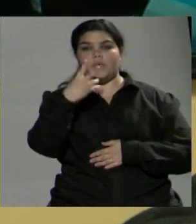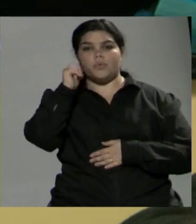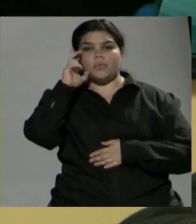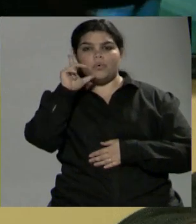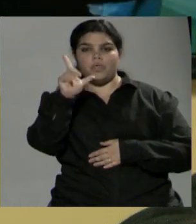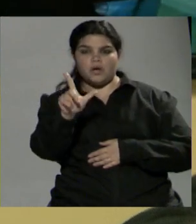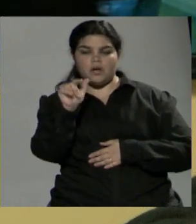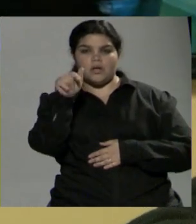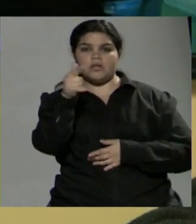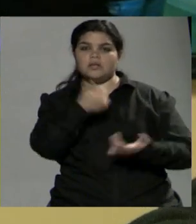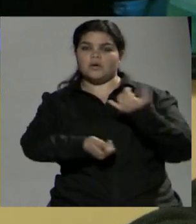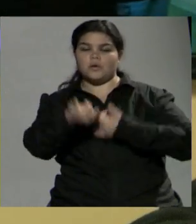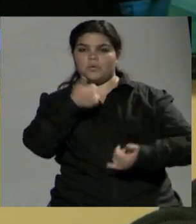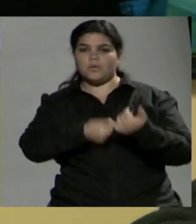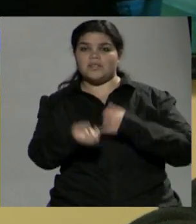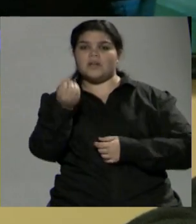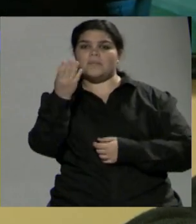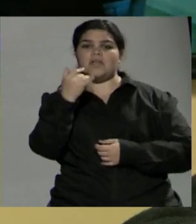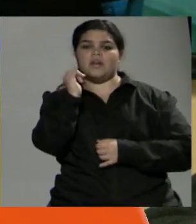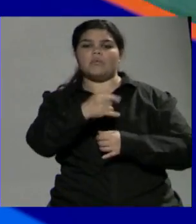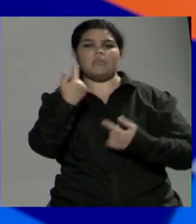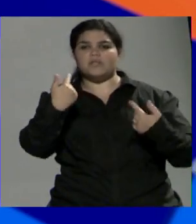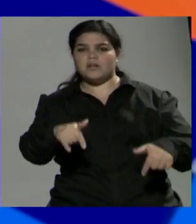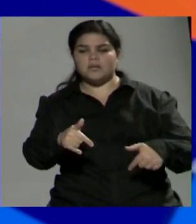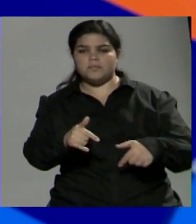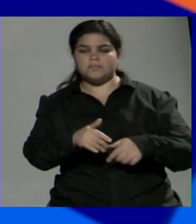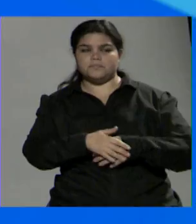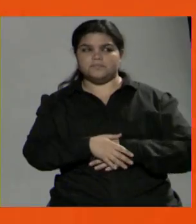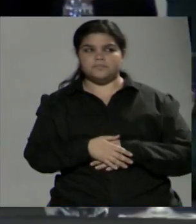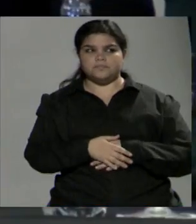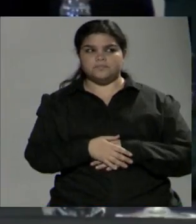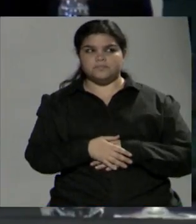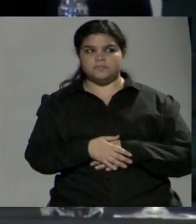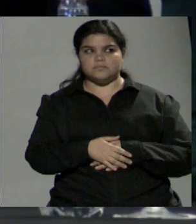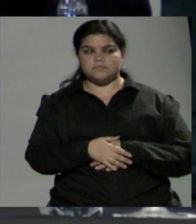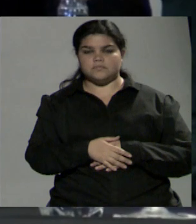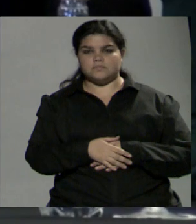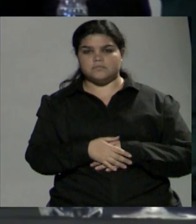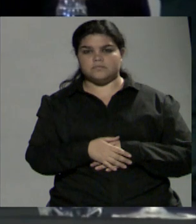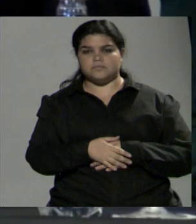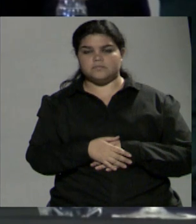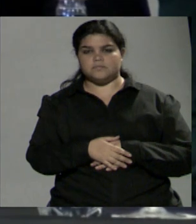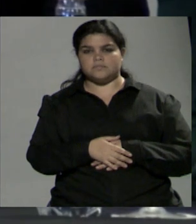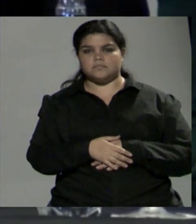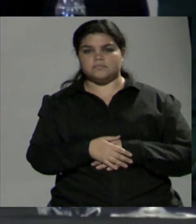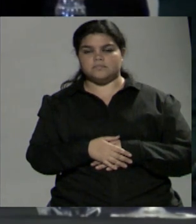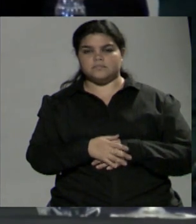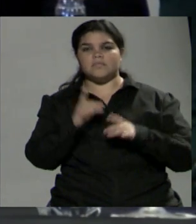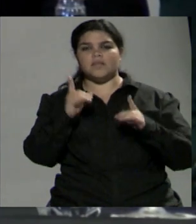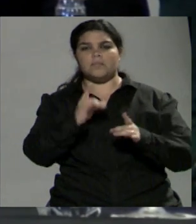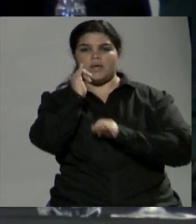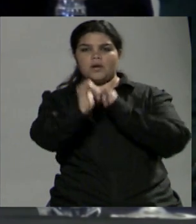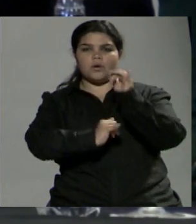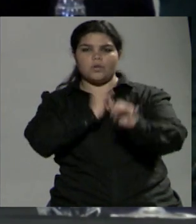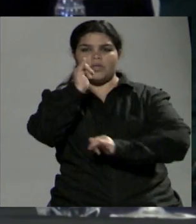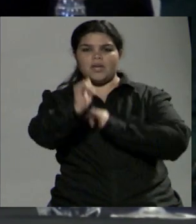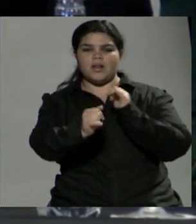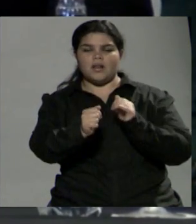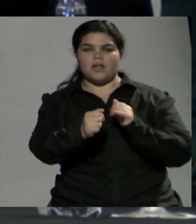poco lo que decía esta mañana. También para transmitirles, ya con resultados más